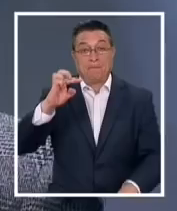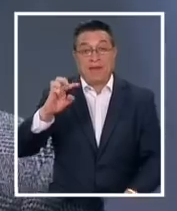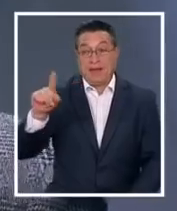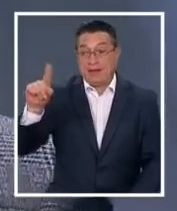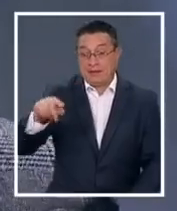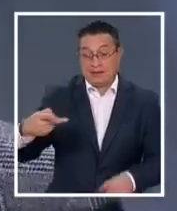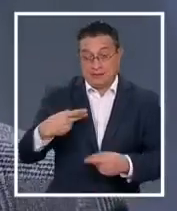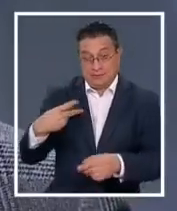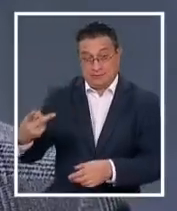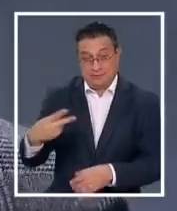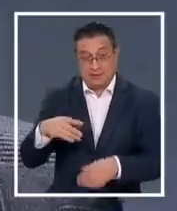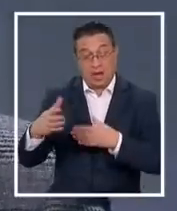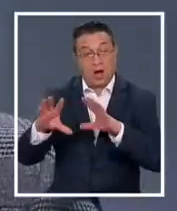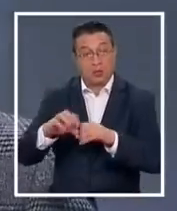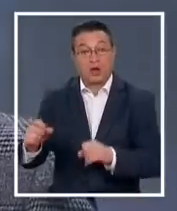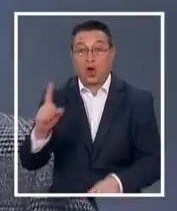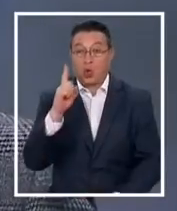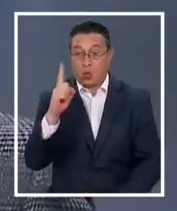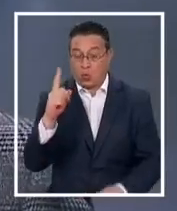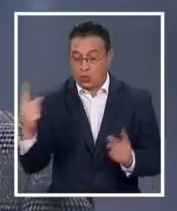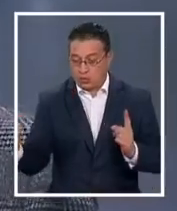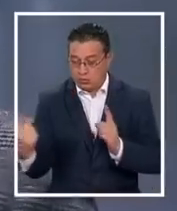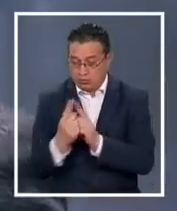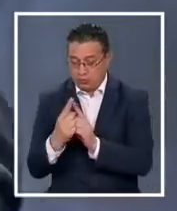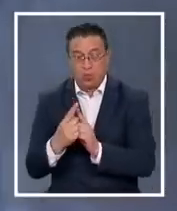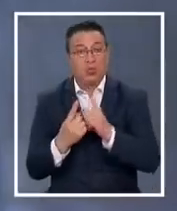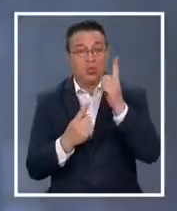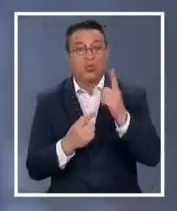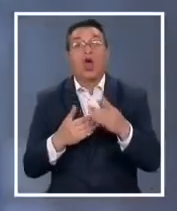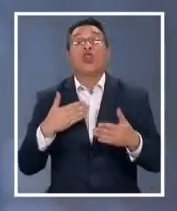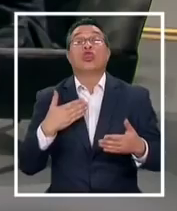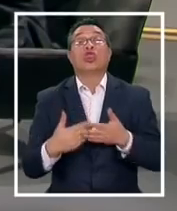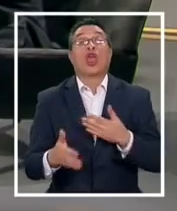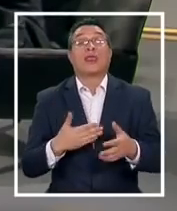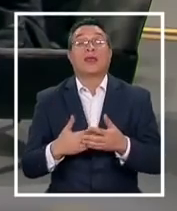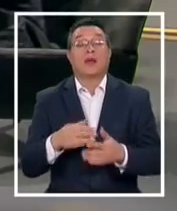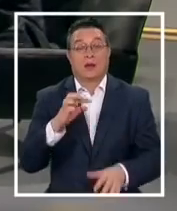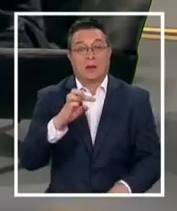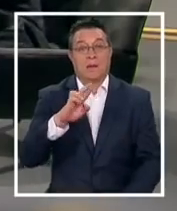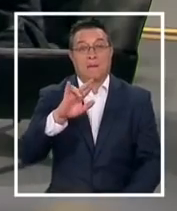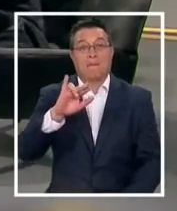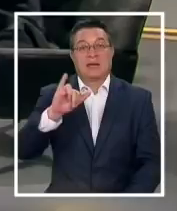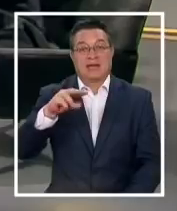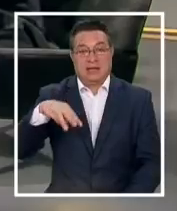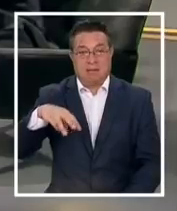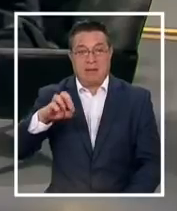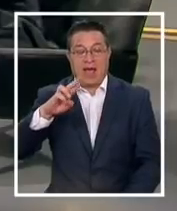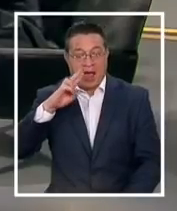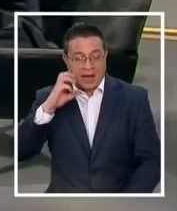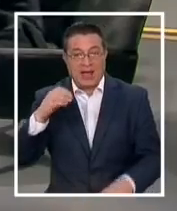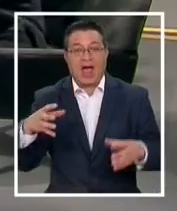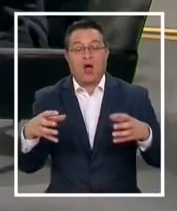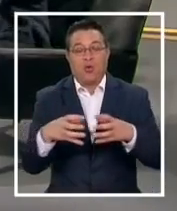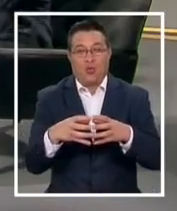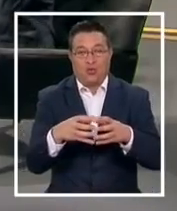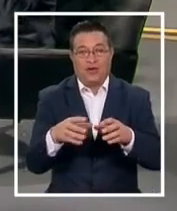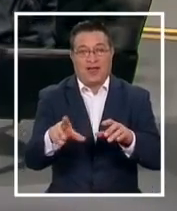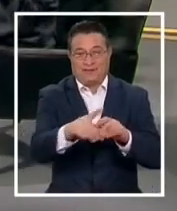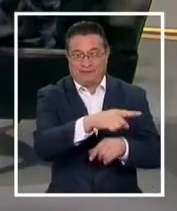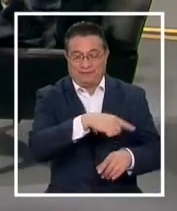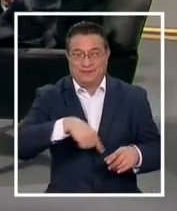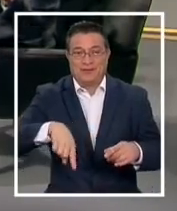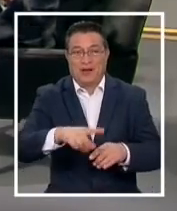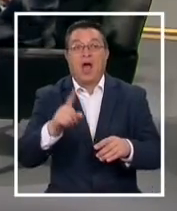Socialista para llevar una sola candidatura. ¿Dónde? A la primaria legal de la Unidad Constituyente,